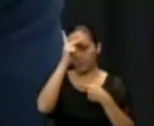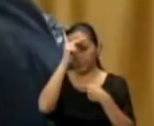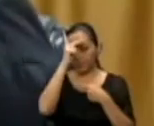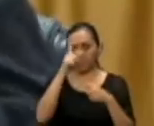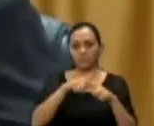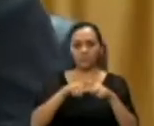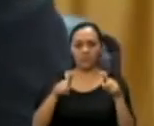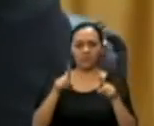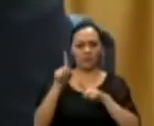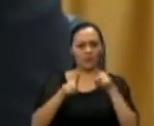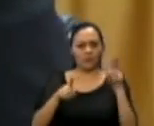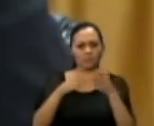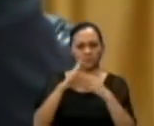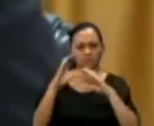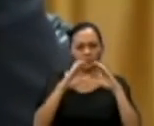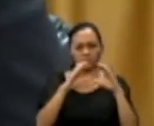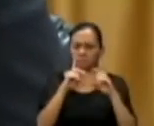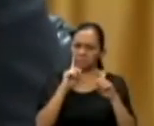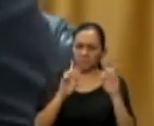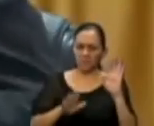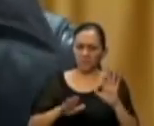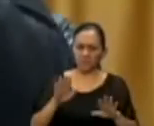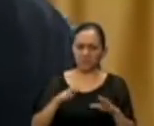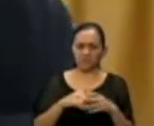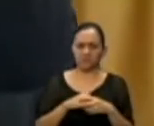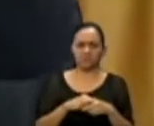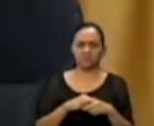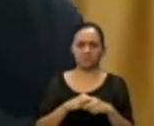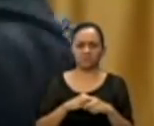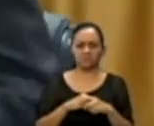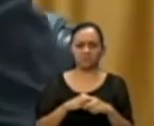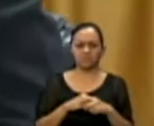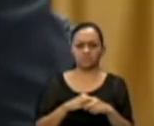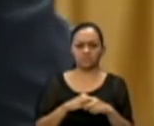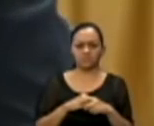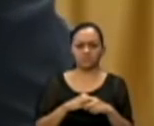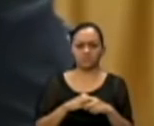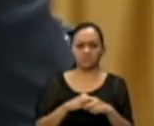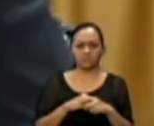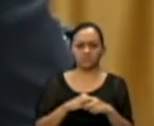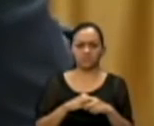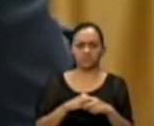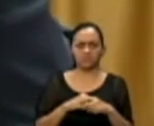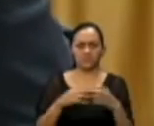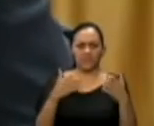parece que presenta un mentiroso pues la guerra con el perú